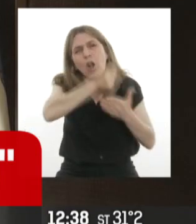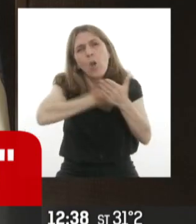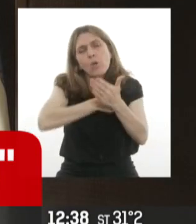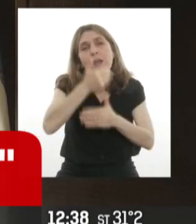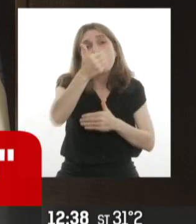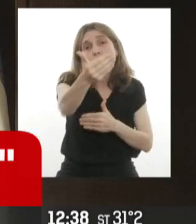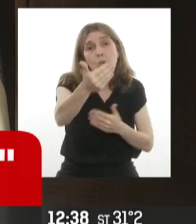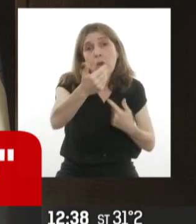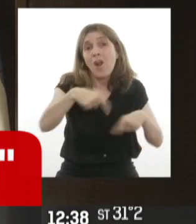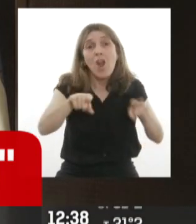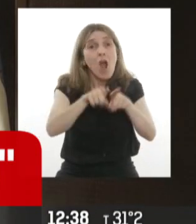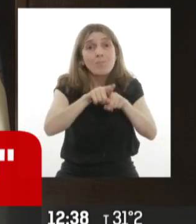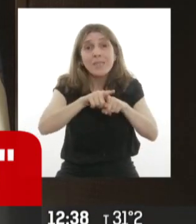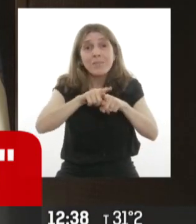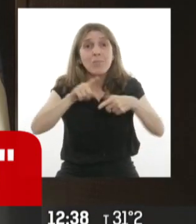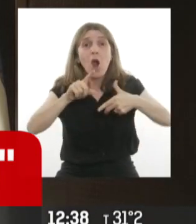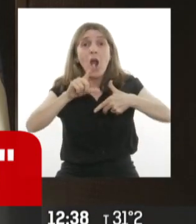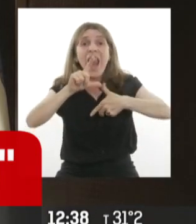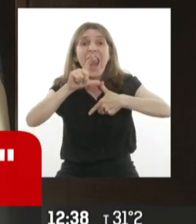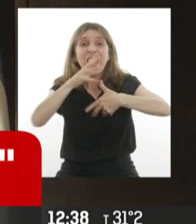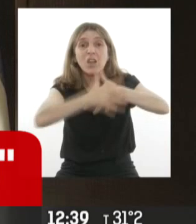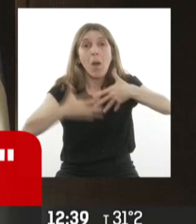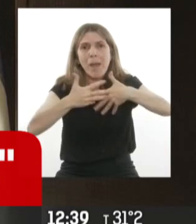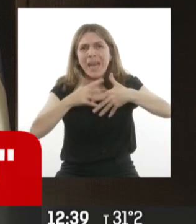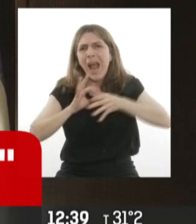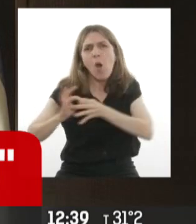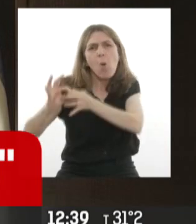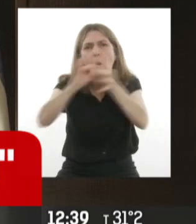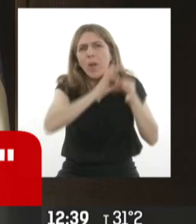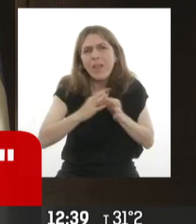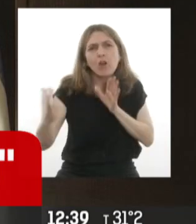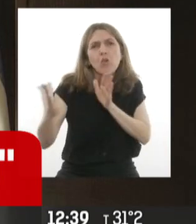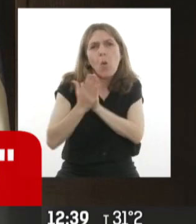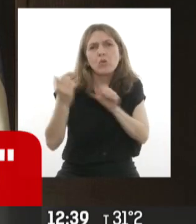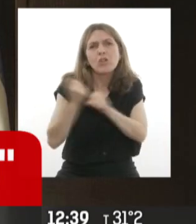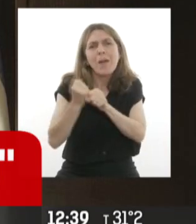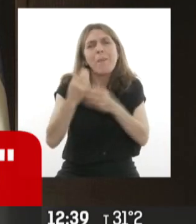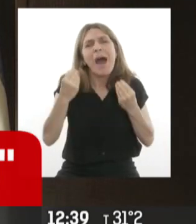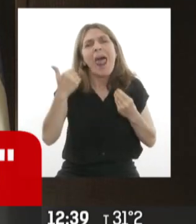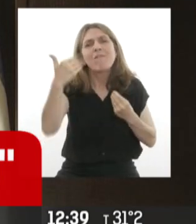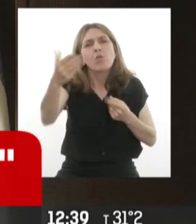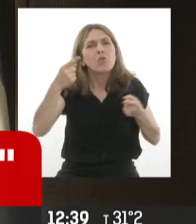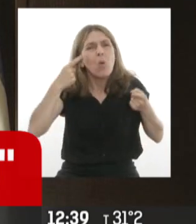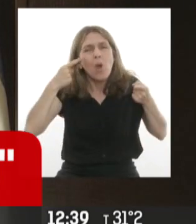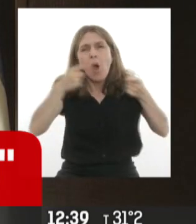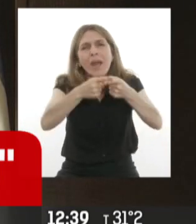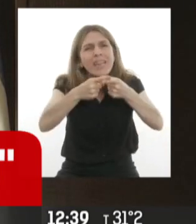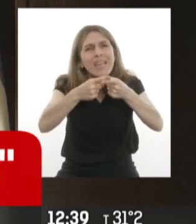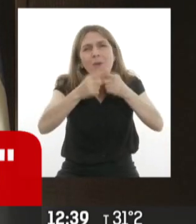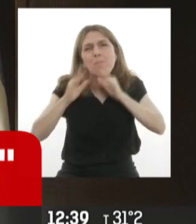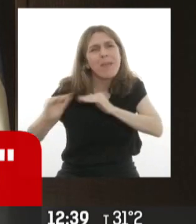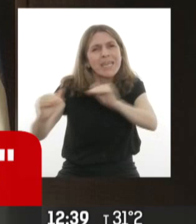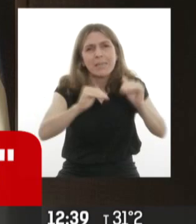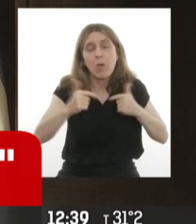debemos hacer en América Latina, unirnos y trabajar juntos por un destino común,